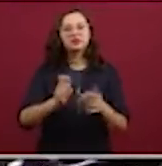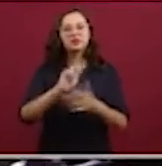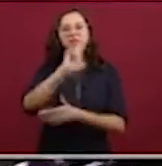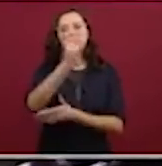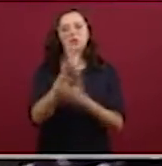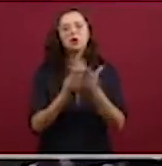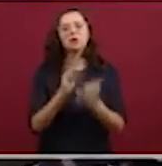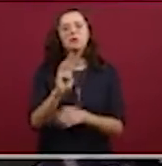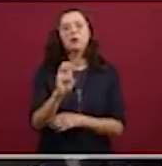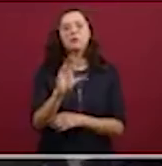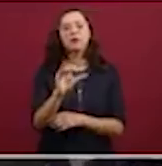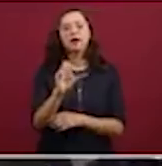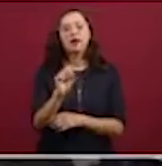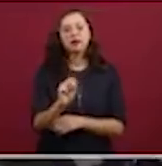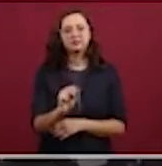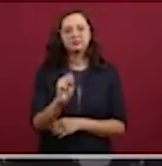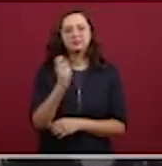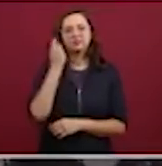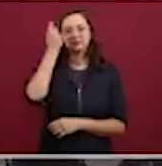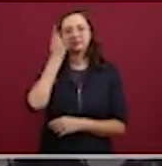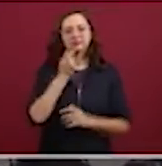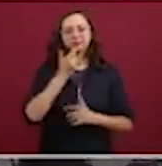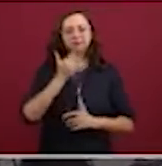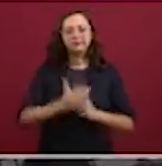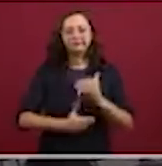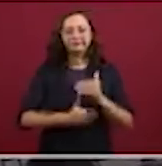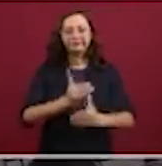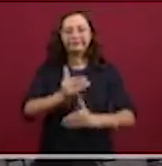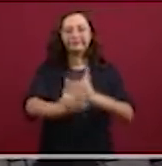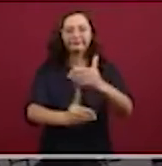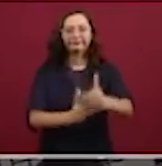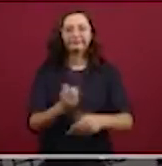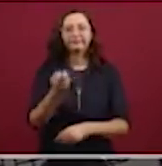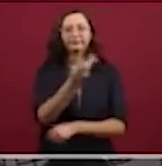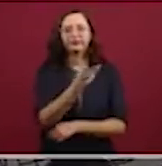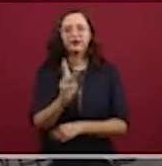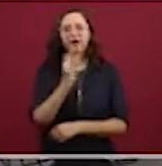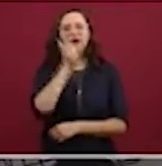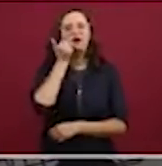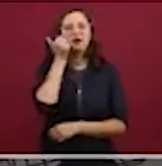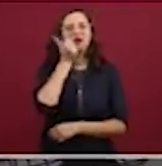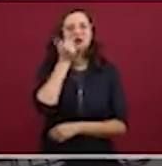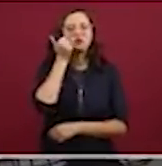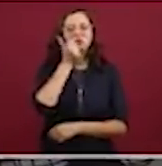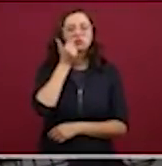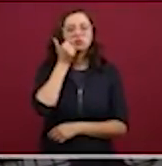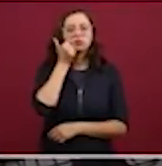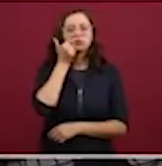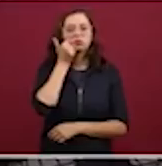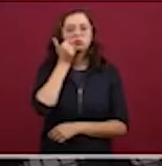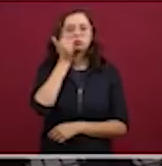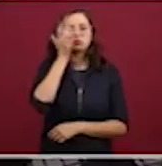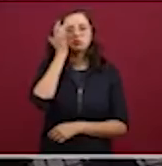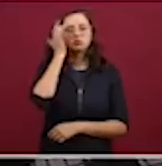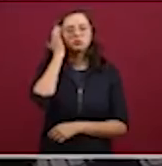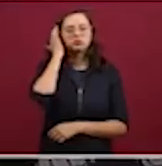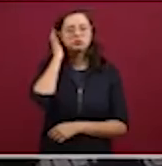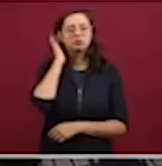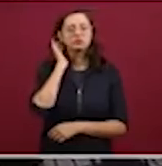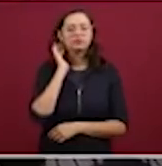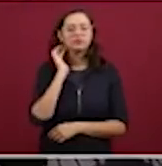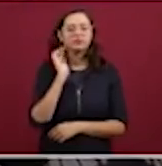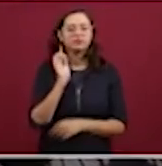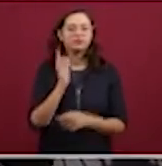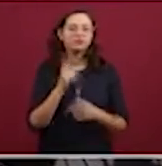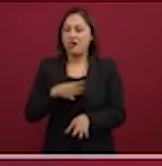de los 100 que buscan crearse a través del sistema de universidades públicas del gobierno y con el que se quiere atender a unos 300 mil